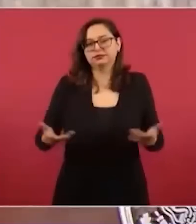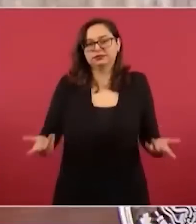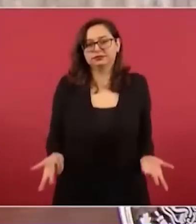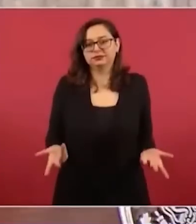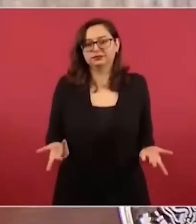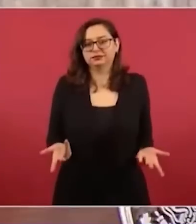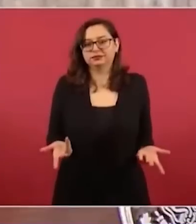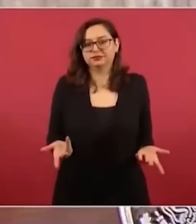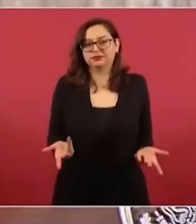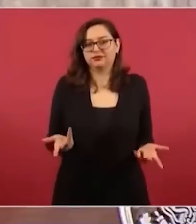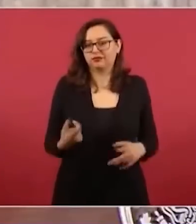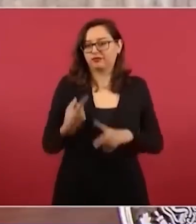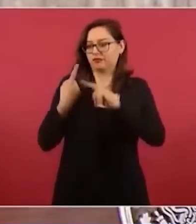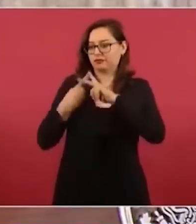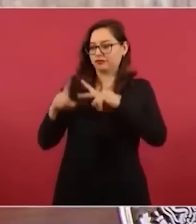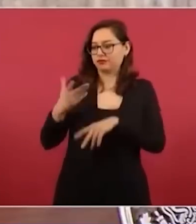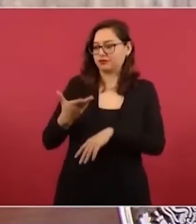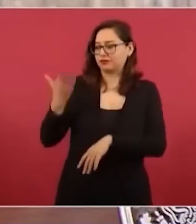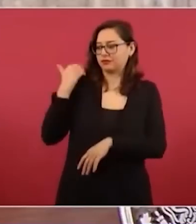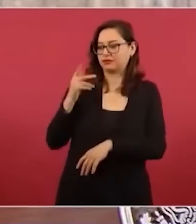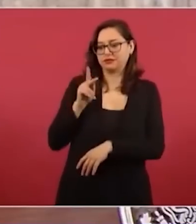lucha en favor del pueblo.